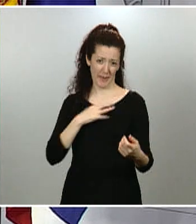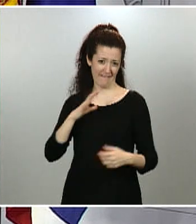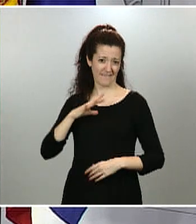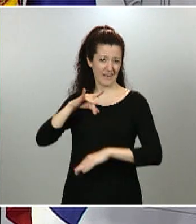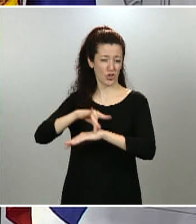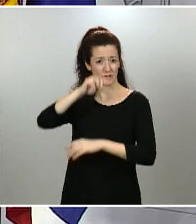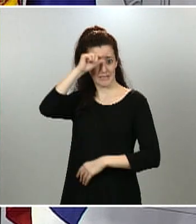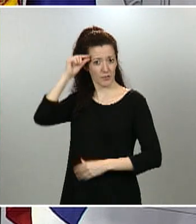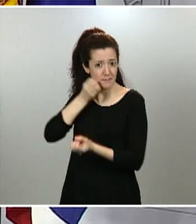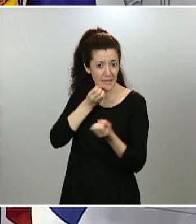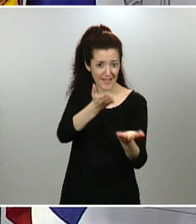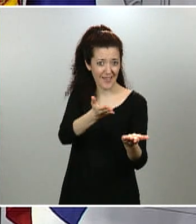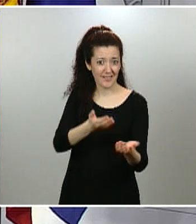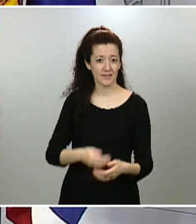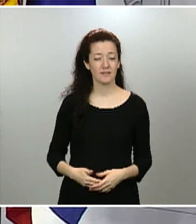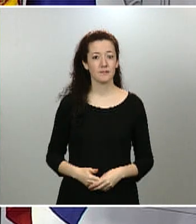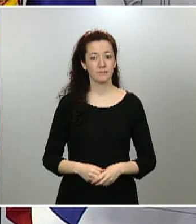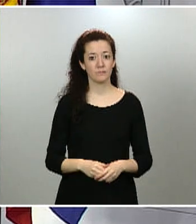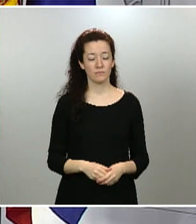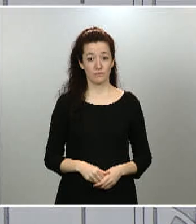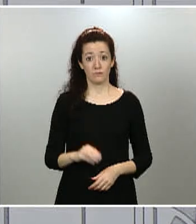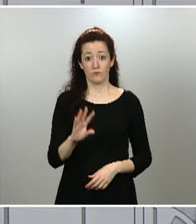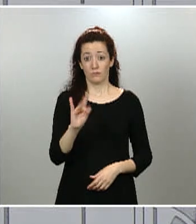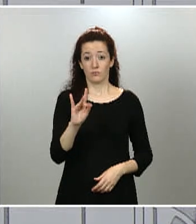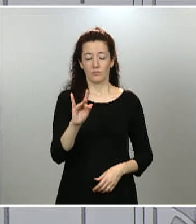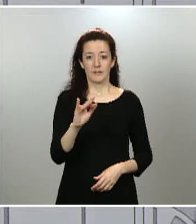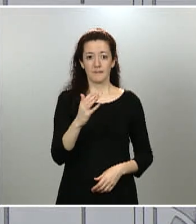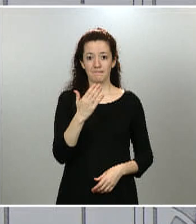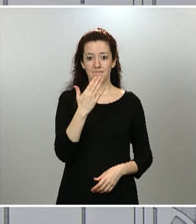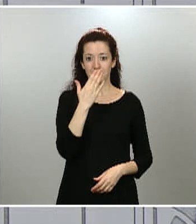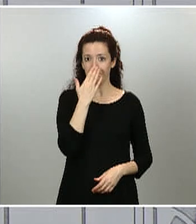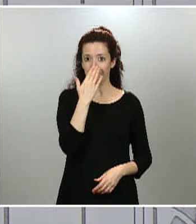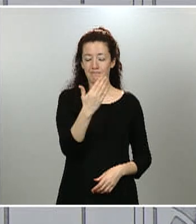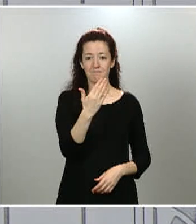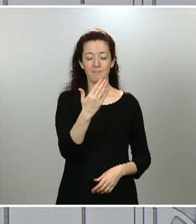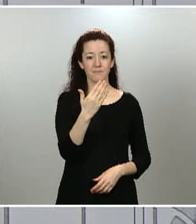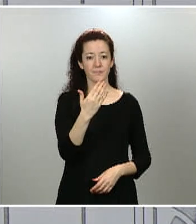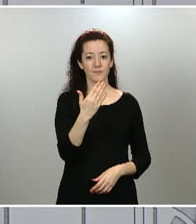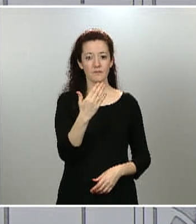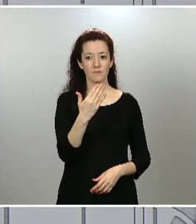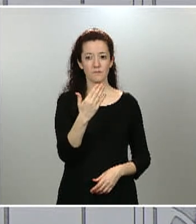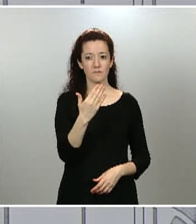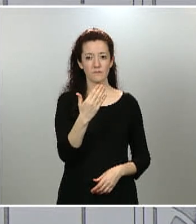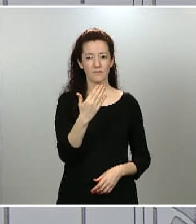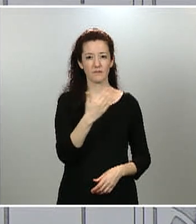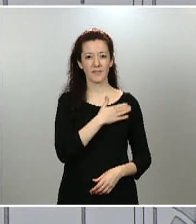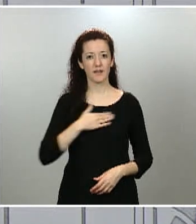Sí, y la verdad es que me gustaría que fuera eficaz.